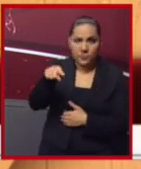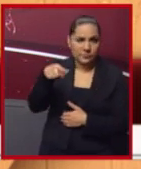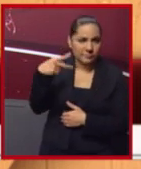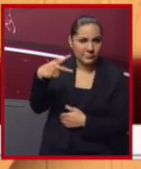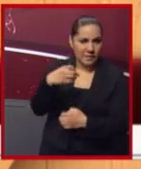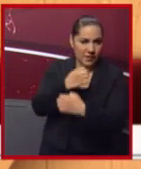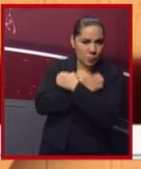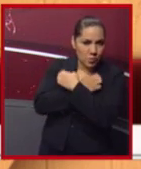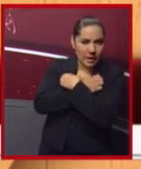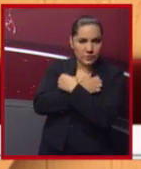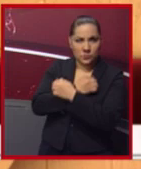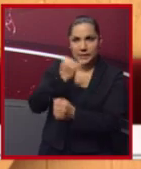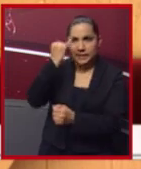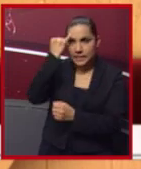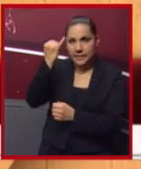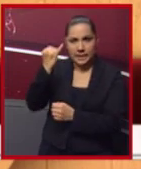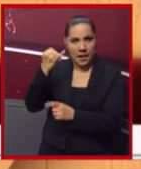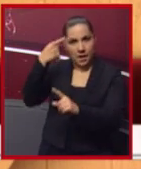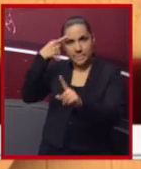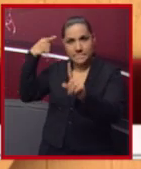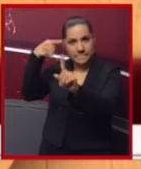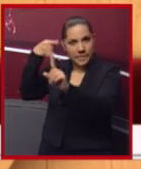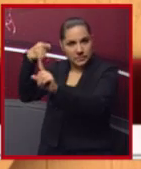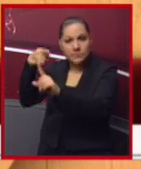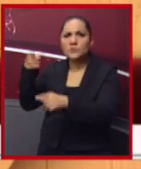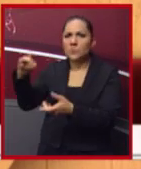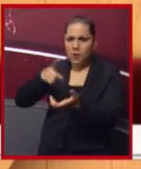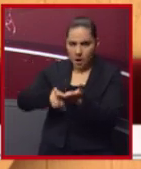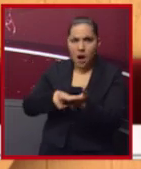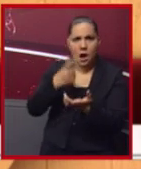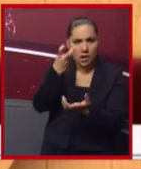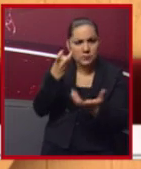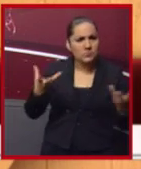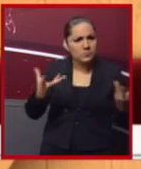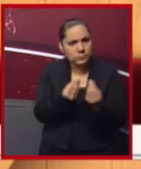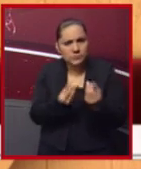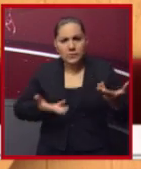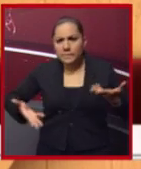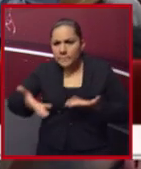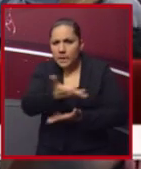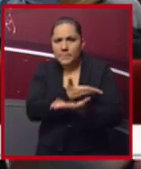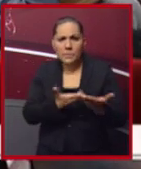sector educativo, todas sin distinción política serán escuchadas.